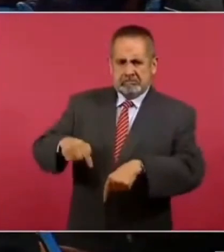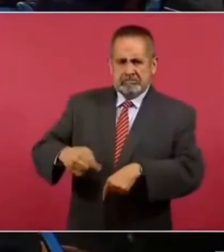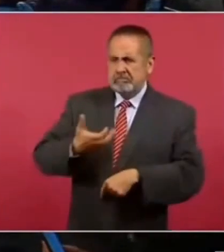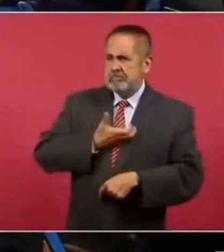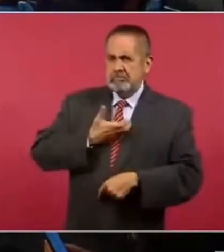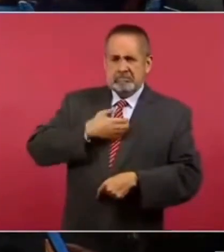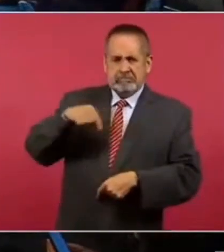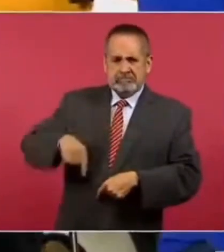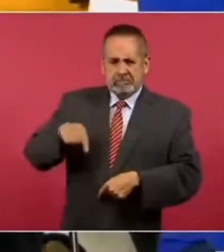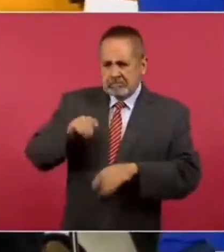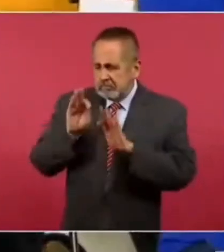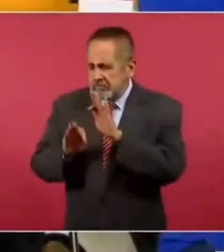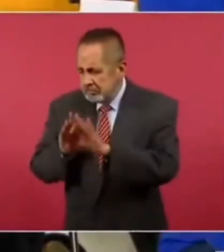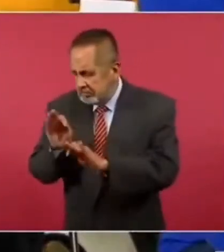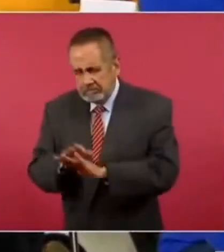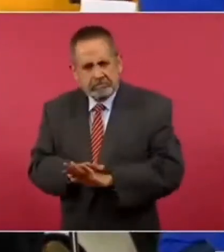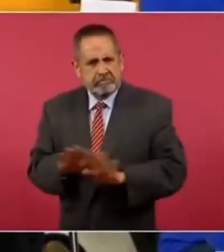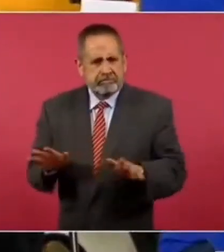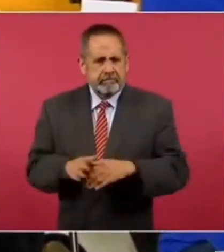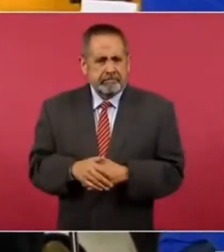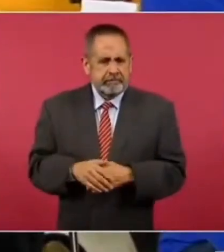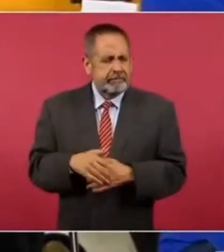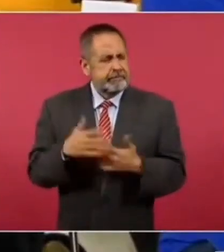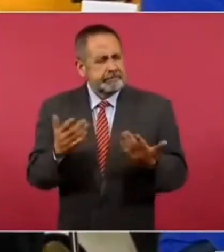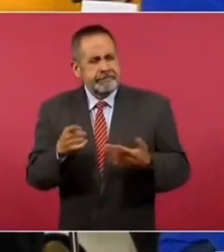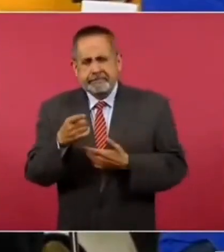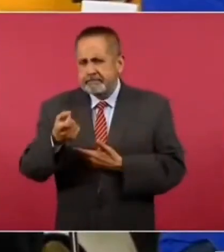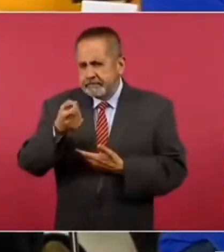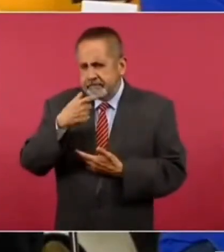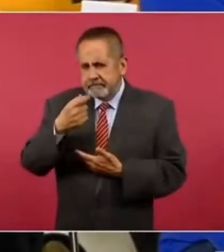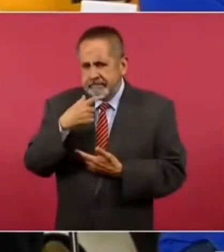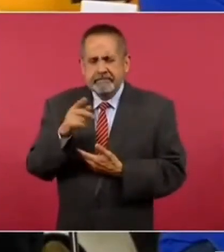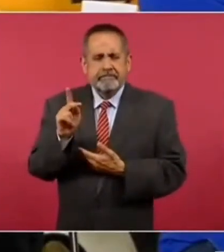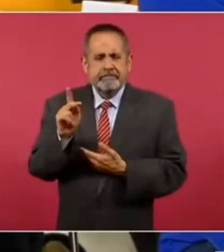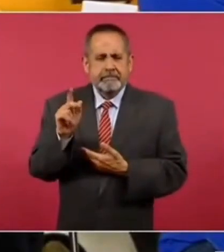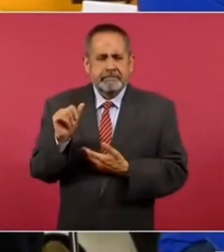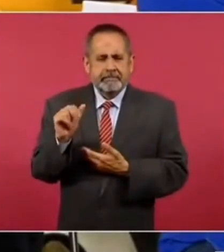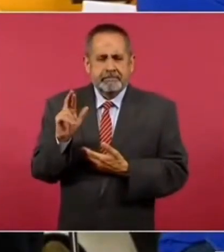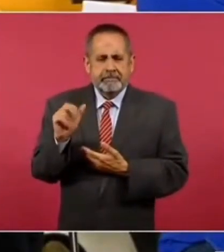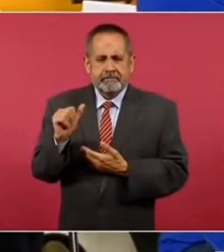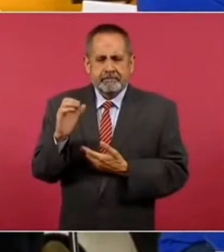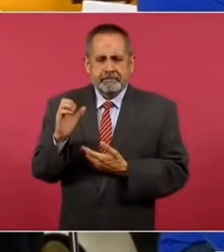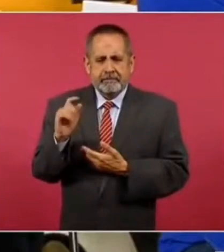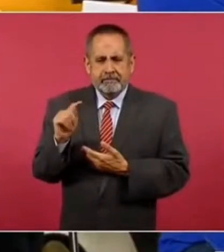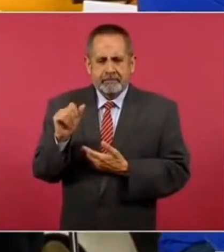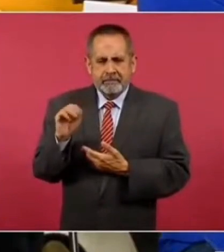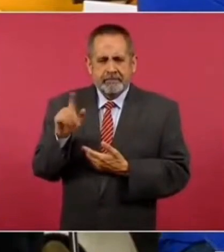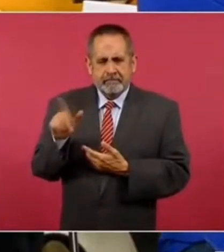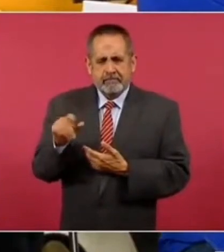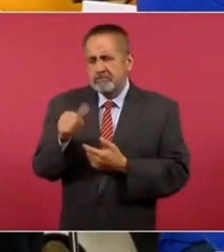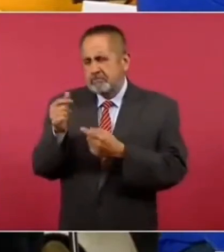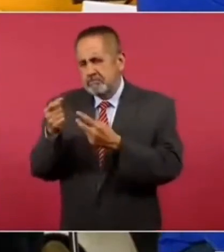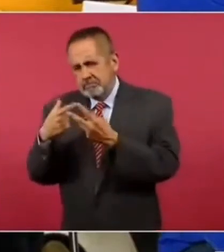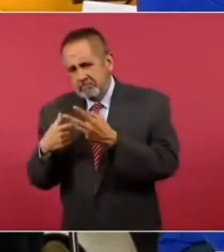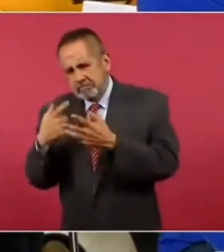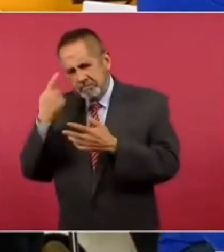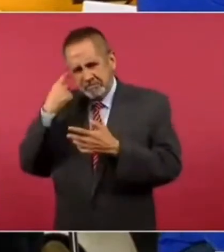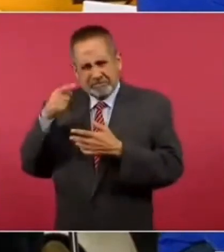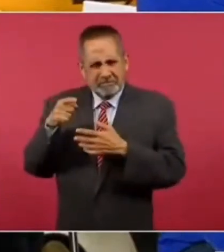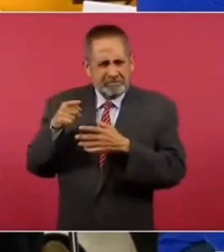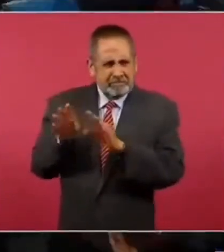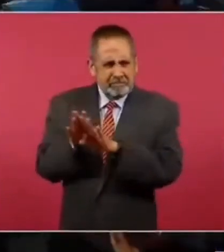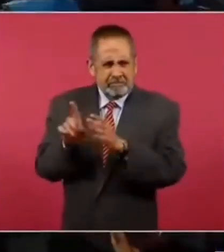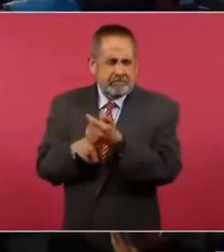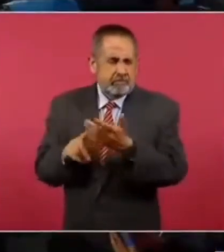Palacio Nacional, y aprovechando, si nada más está tomando paracetamol o algún otro medicamento, me imagino que para los otros padecimientos